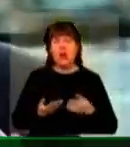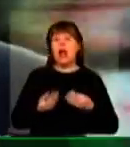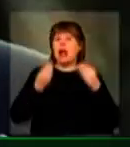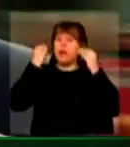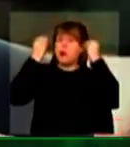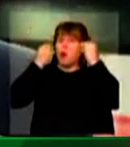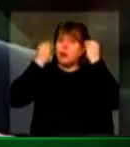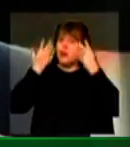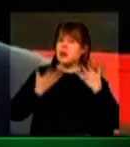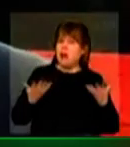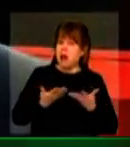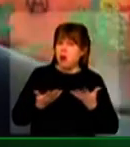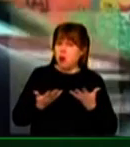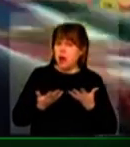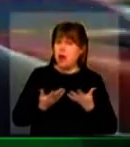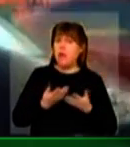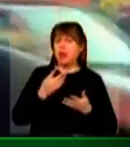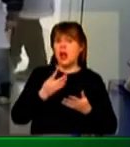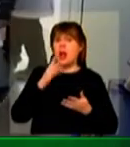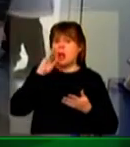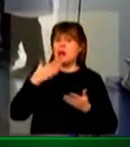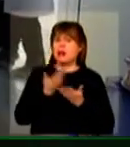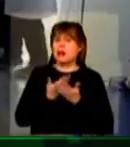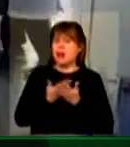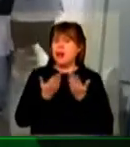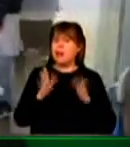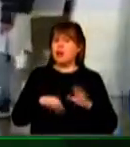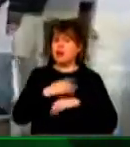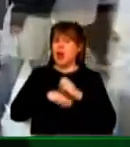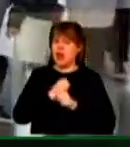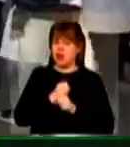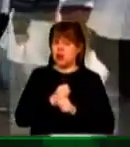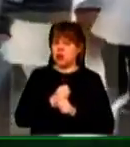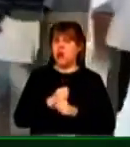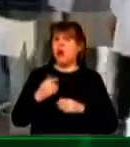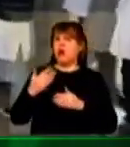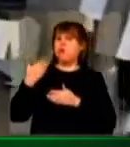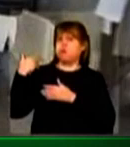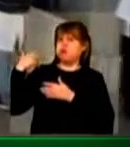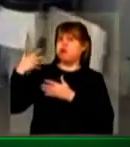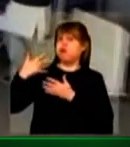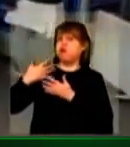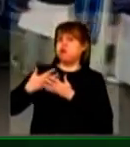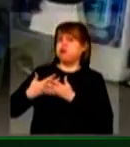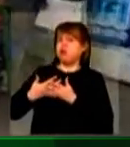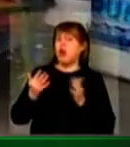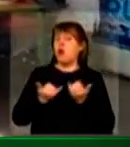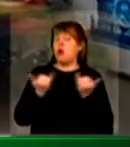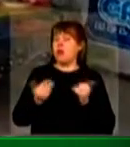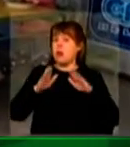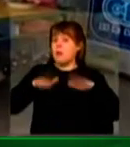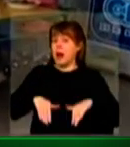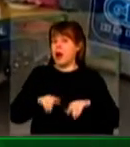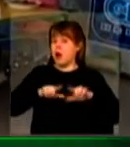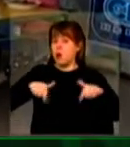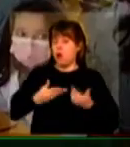es ahora porque nosotros la planteamos a principio de año. Este es un tema que hace muchísimo tiempo acontecía, que los días de paro no había